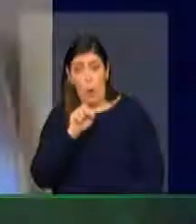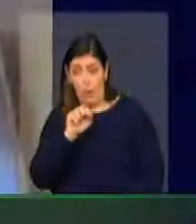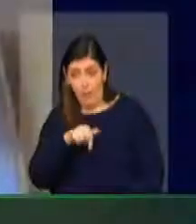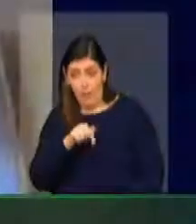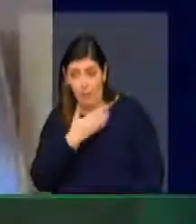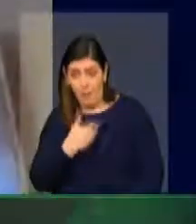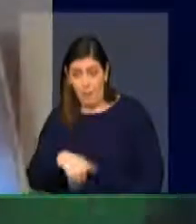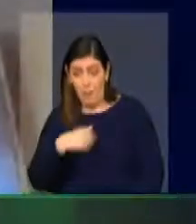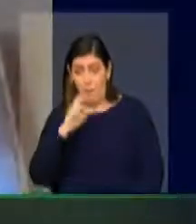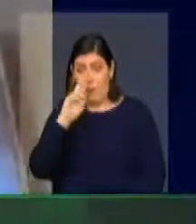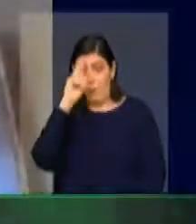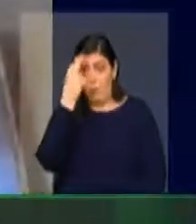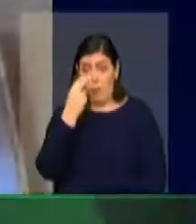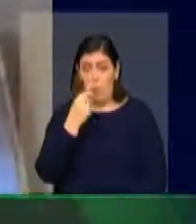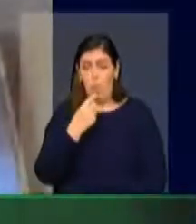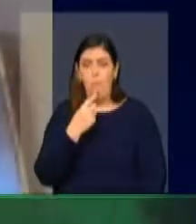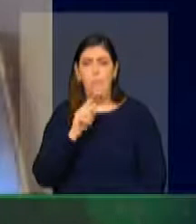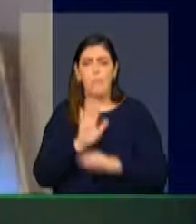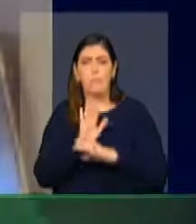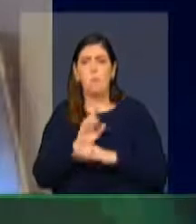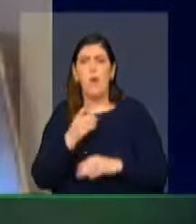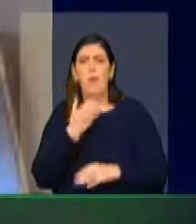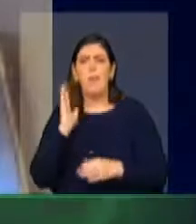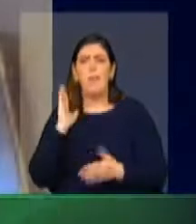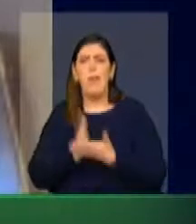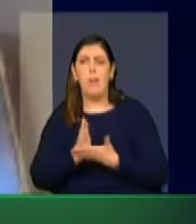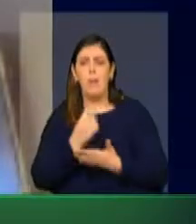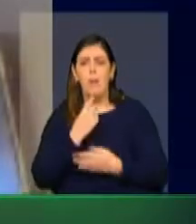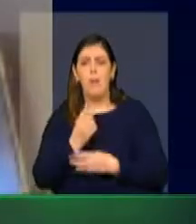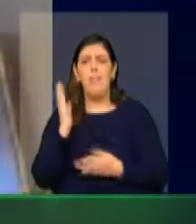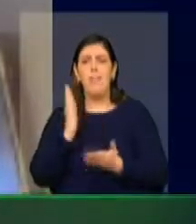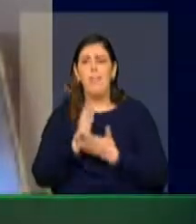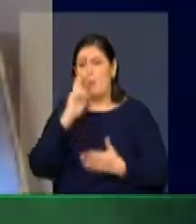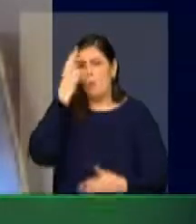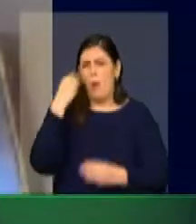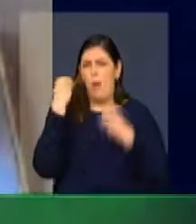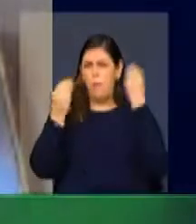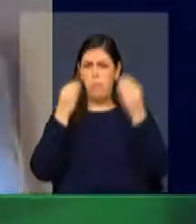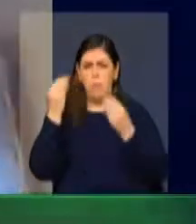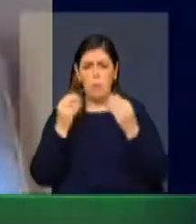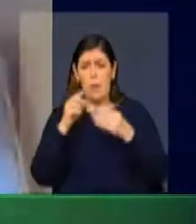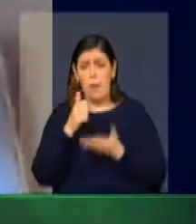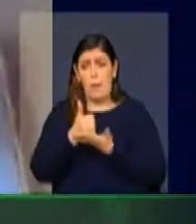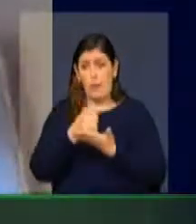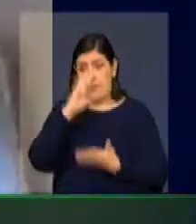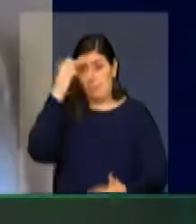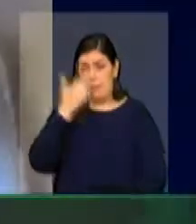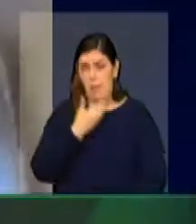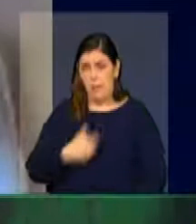dictadura. Nos preocupa seriamente lo que la dictadura uruguaya está haciendo, ¿verdad?, con su presidente a